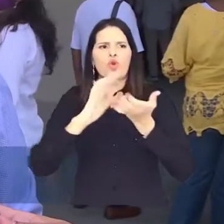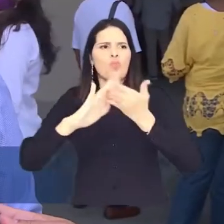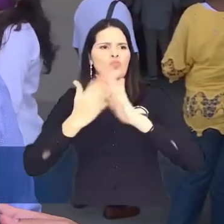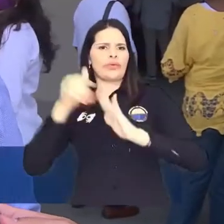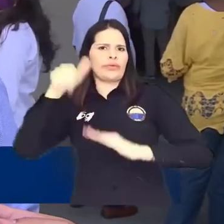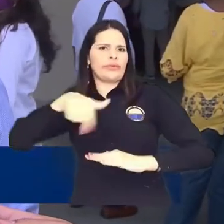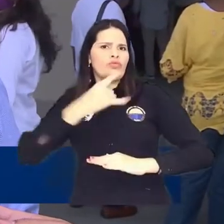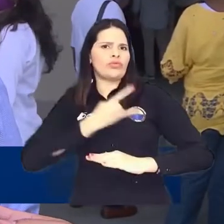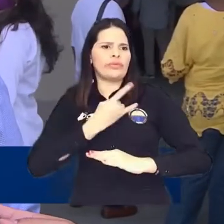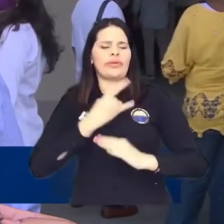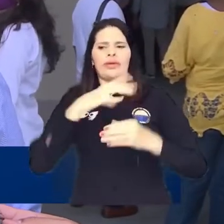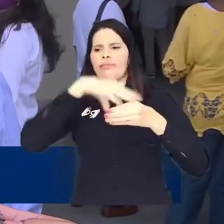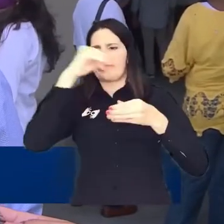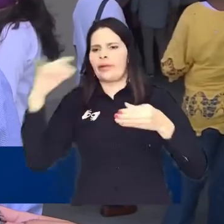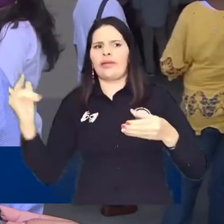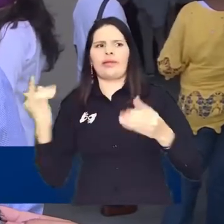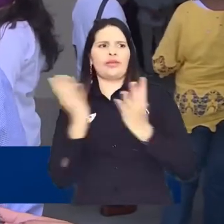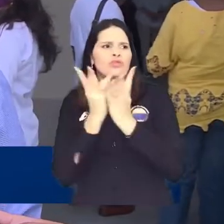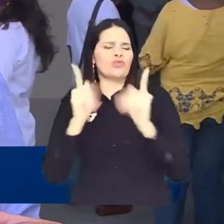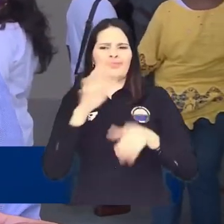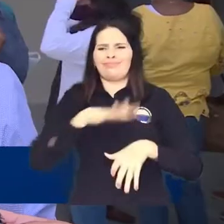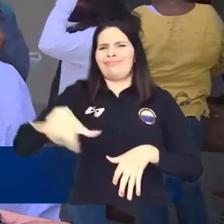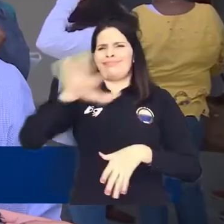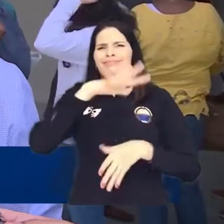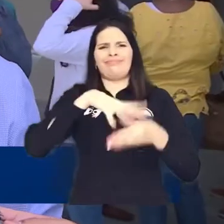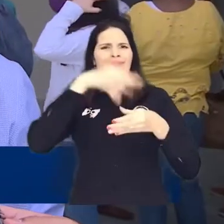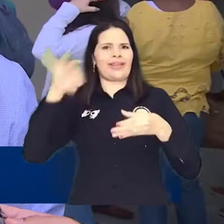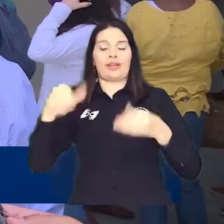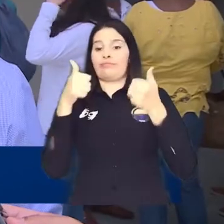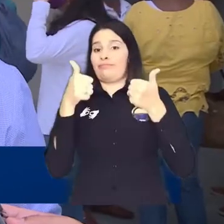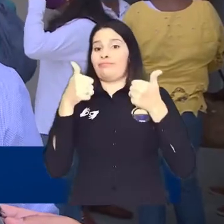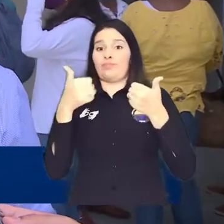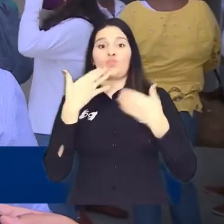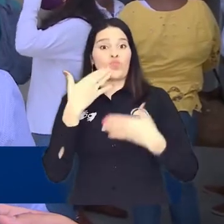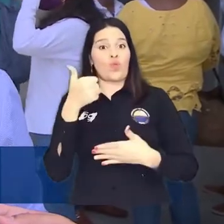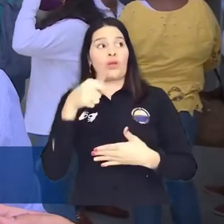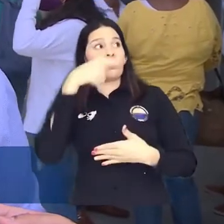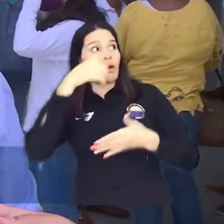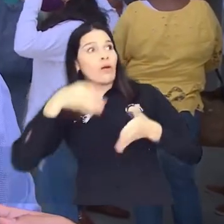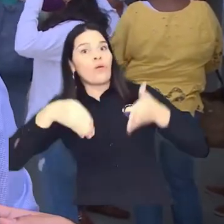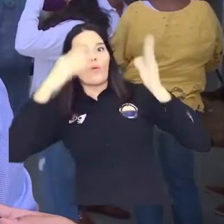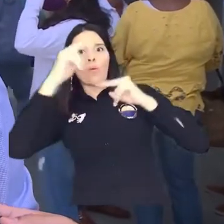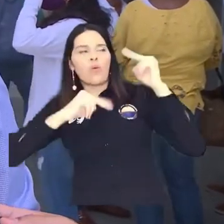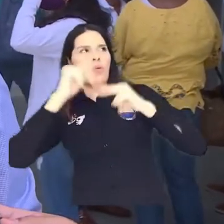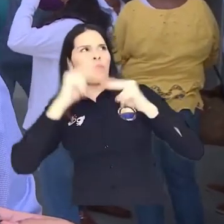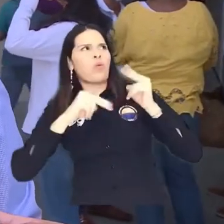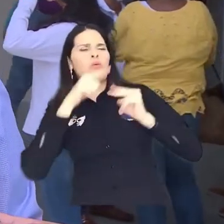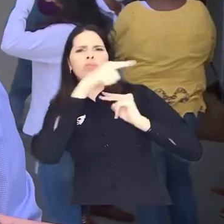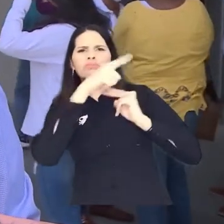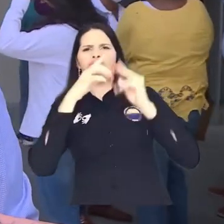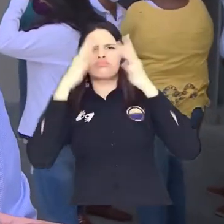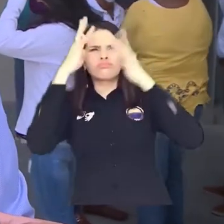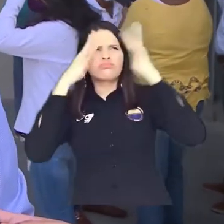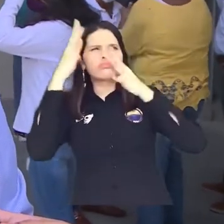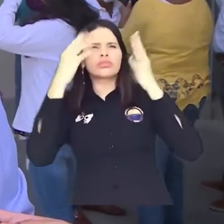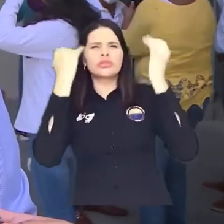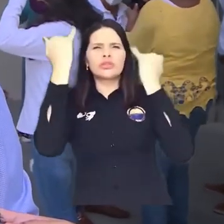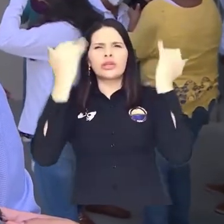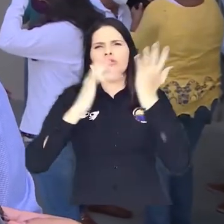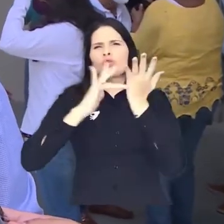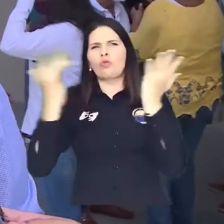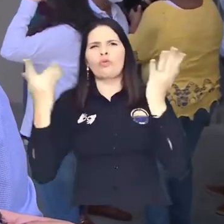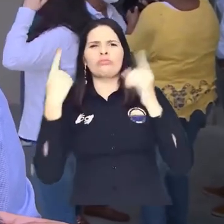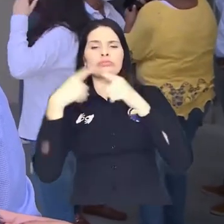ns pues siempre será bienvenido y porque esto es una gran apuesta e invertirle a este centro de innovación yo creo que eso